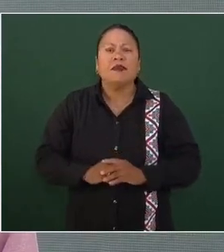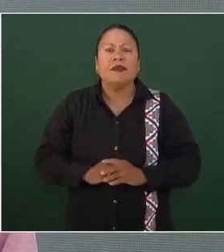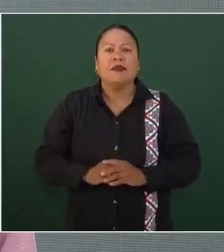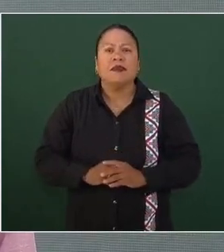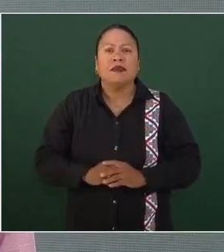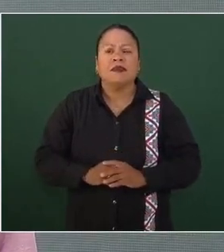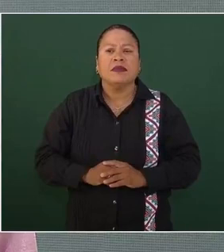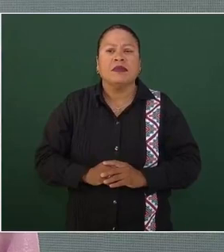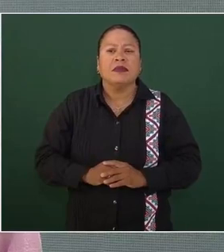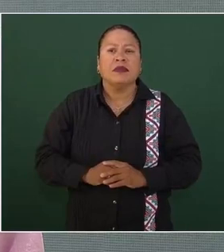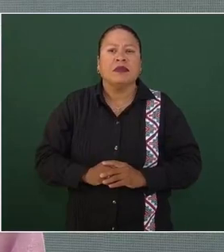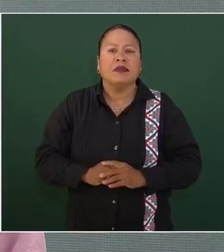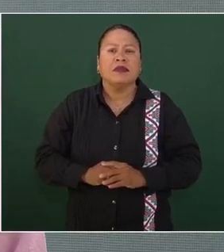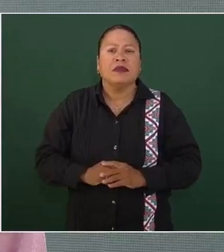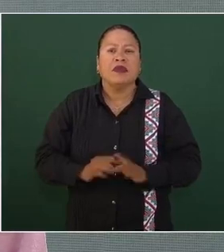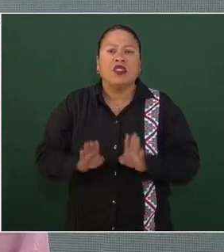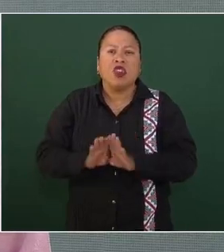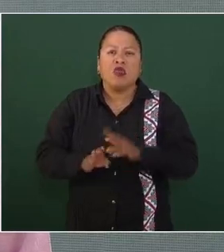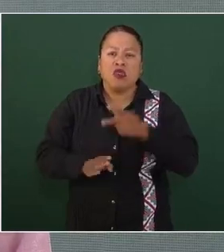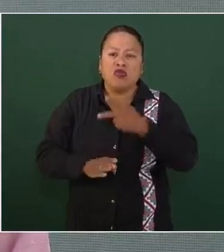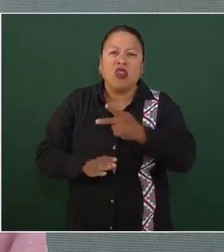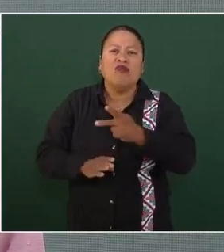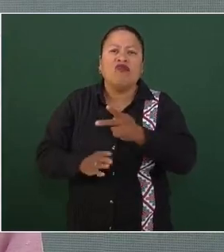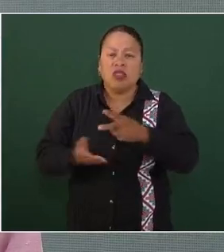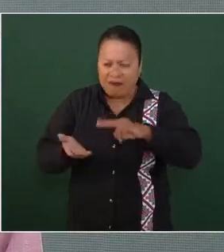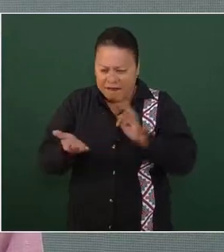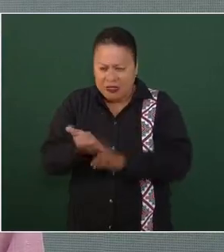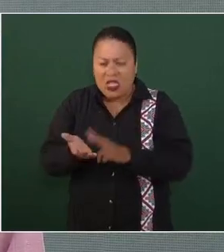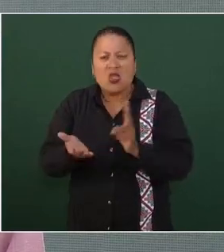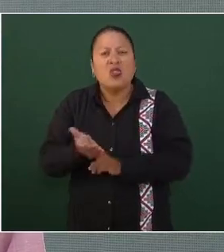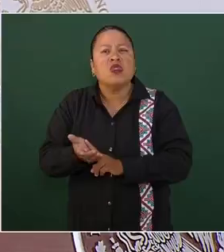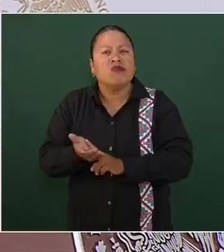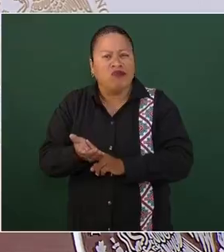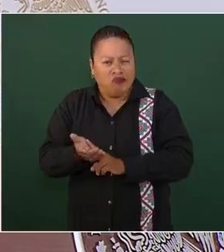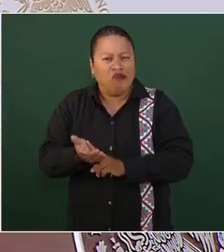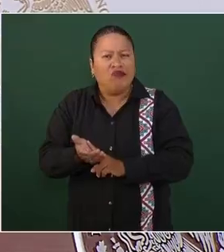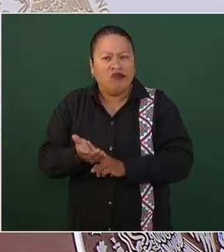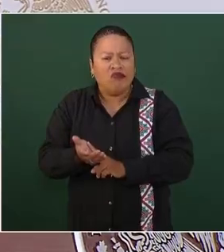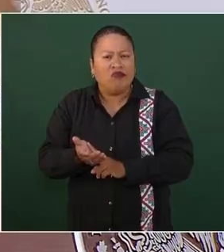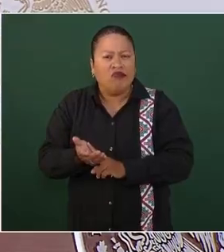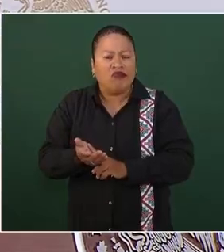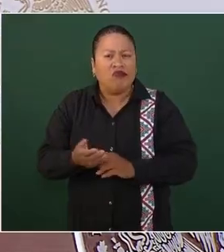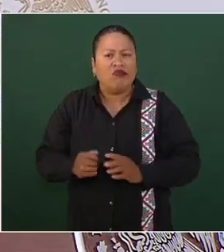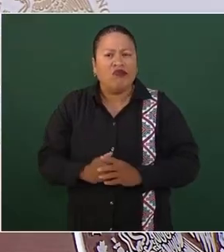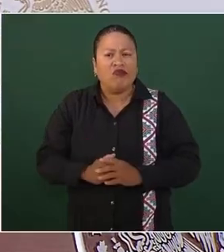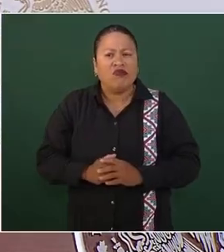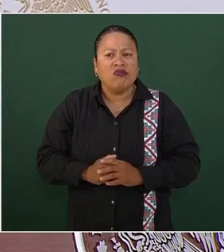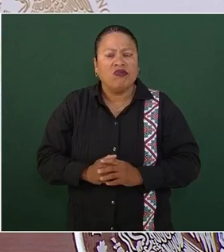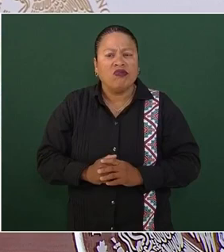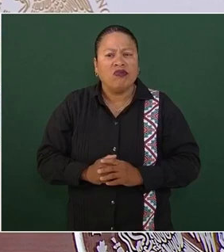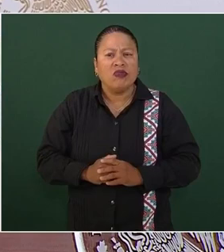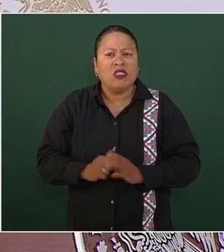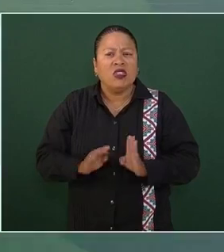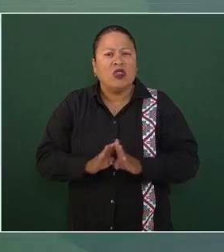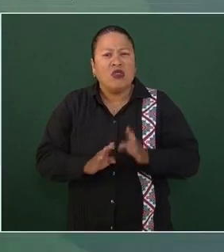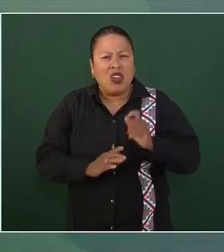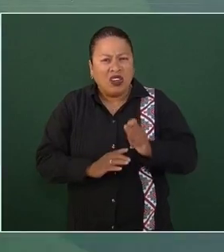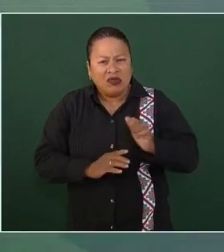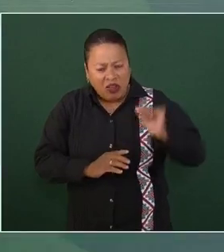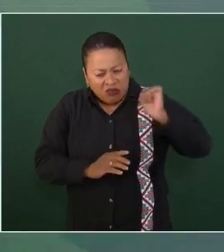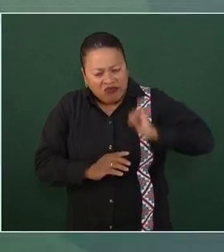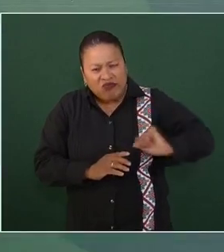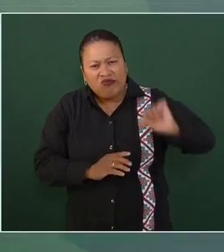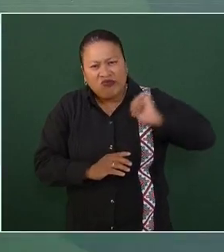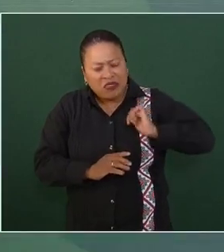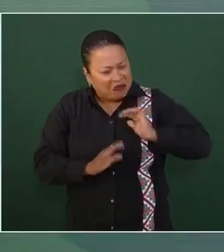toda su reserva de valores del la época prehispánica